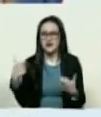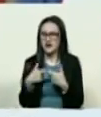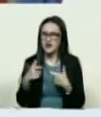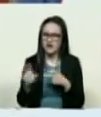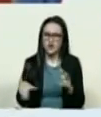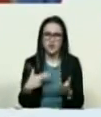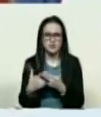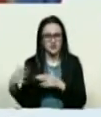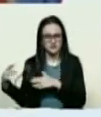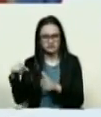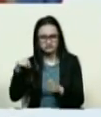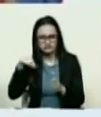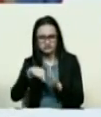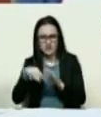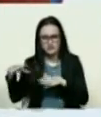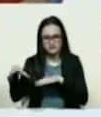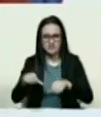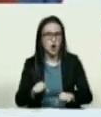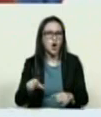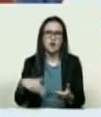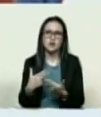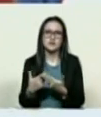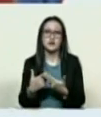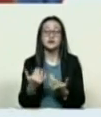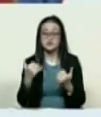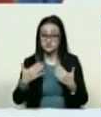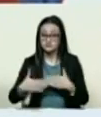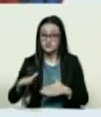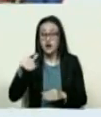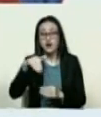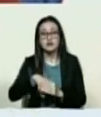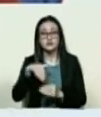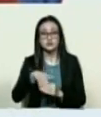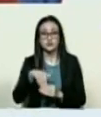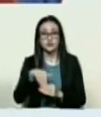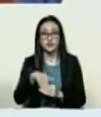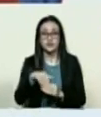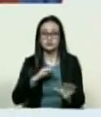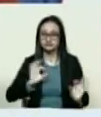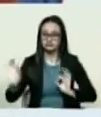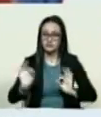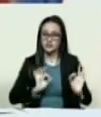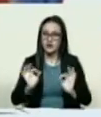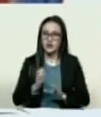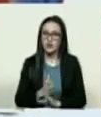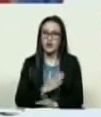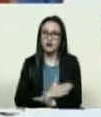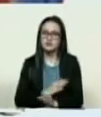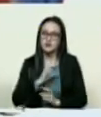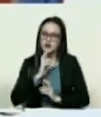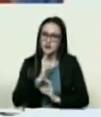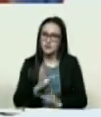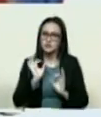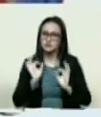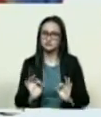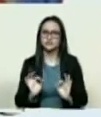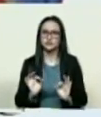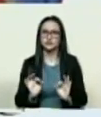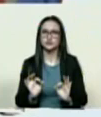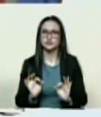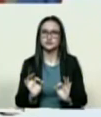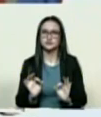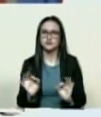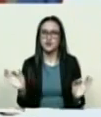va a haber invasión, no, aquí lo que va a haber es paz, y va a haber elecciones. Y nosotros vamos a estar preparados y vamos a darle una respuesta contundente. Este